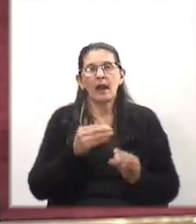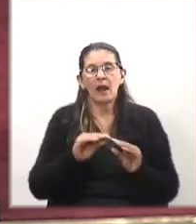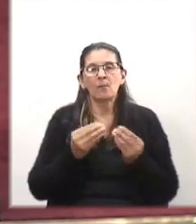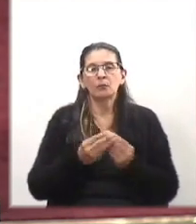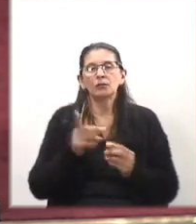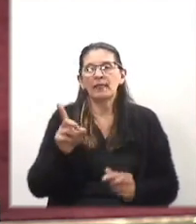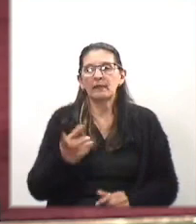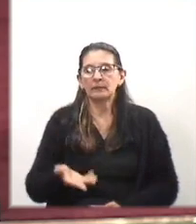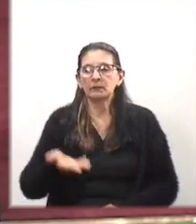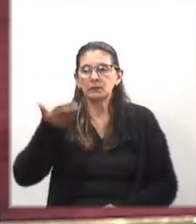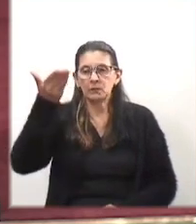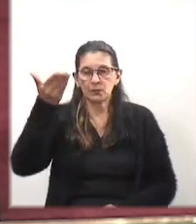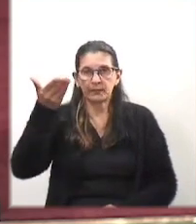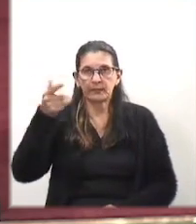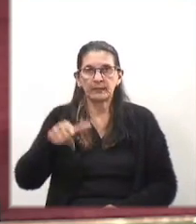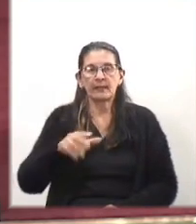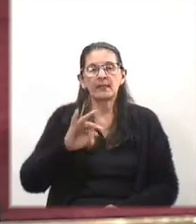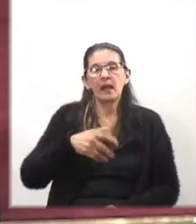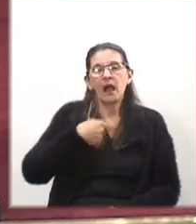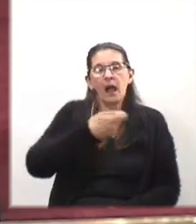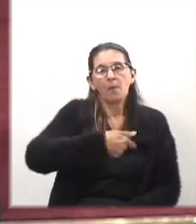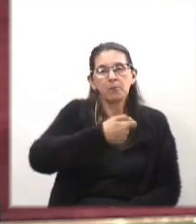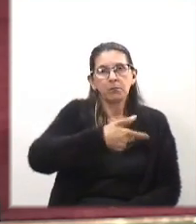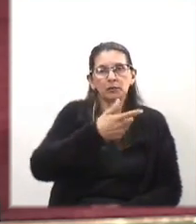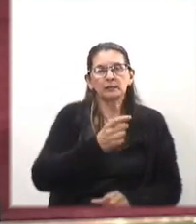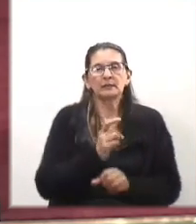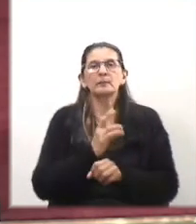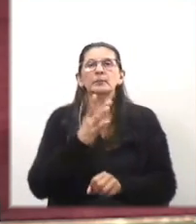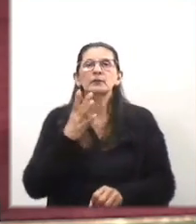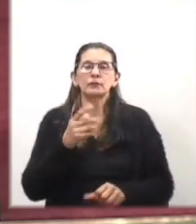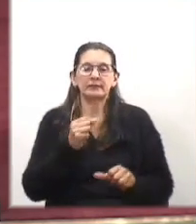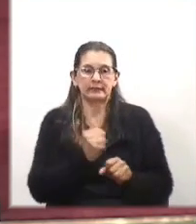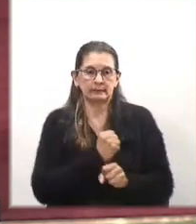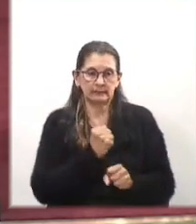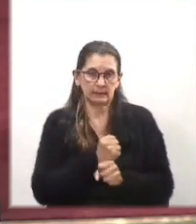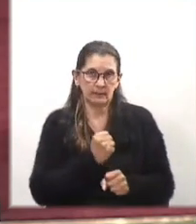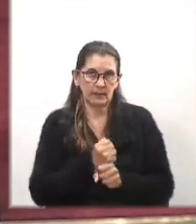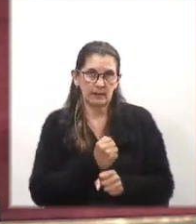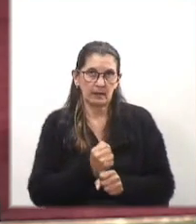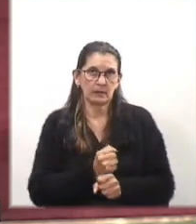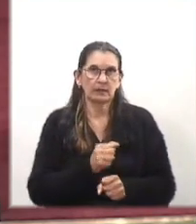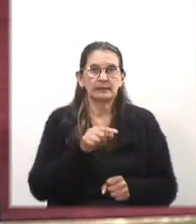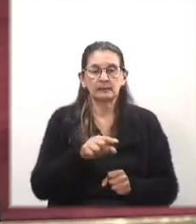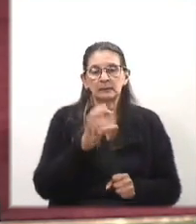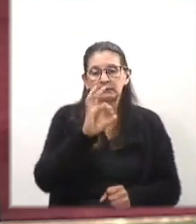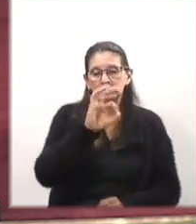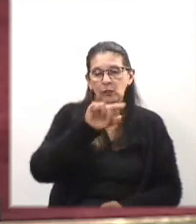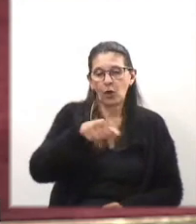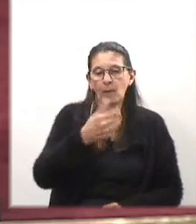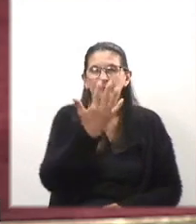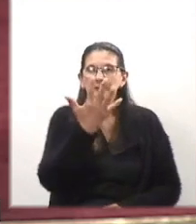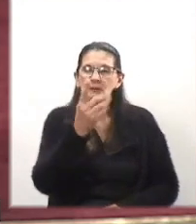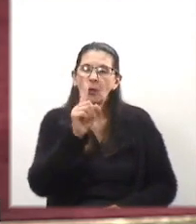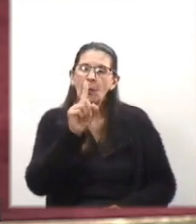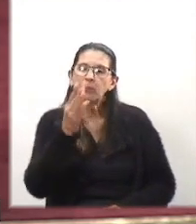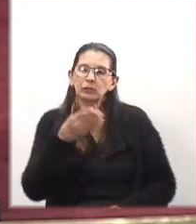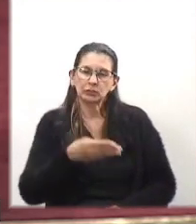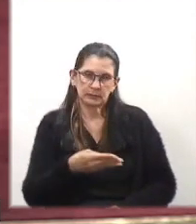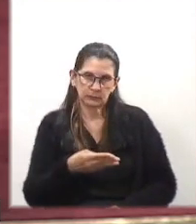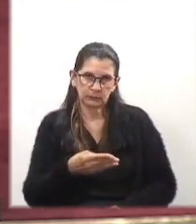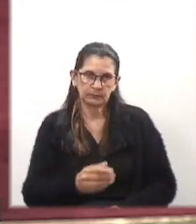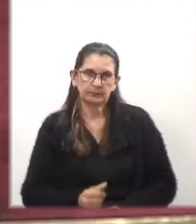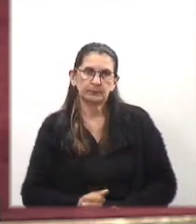subir en relación a la tasa de aporte de los profesionales en ejercicio. Esto es entre un 0,5 y un